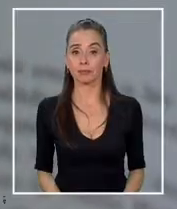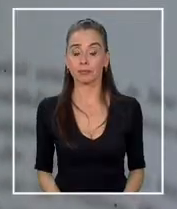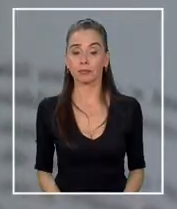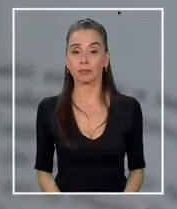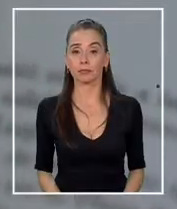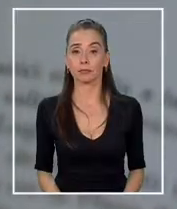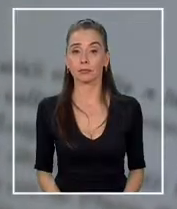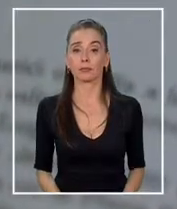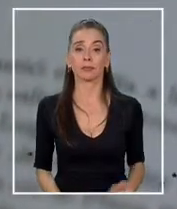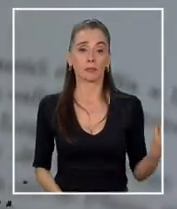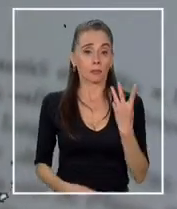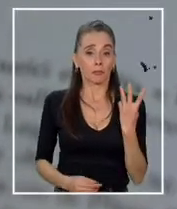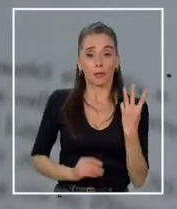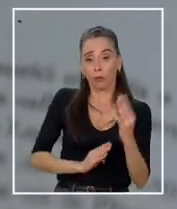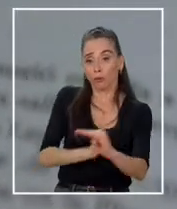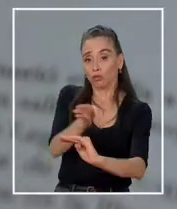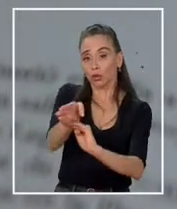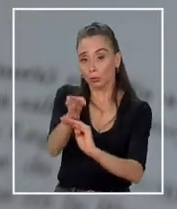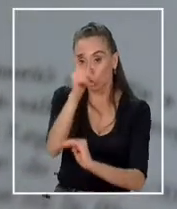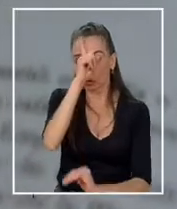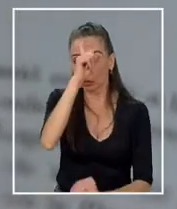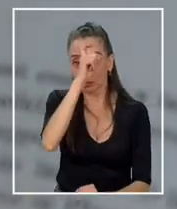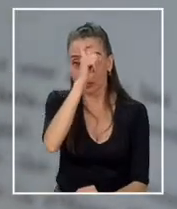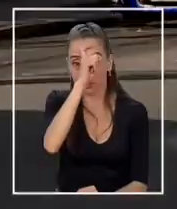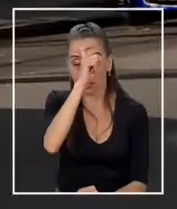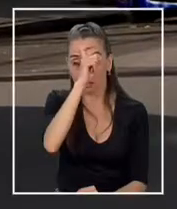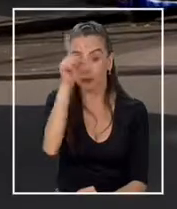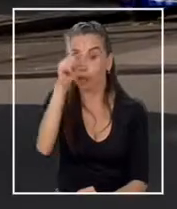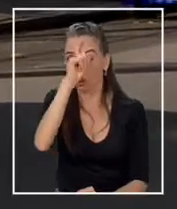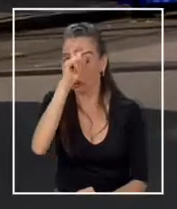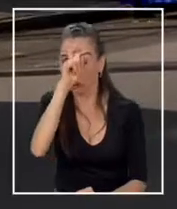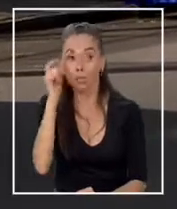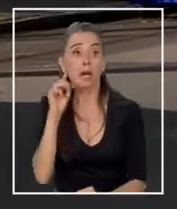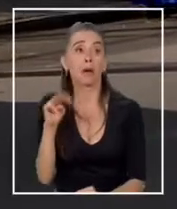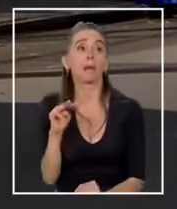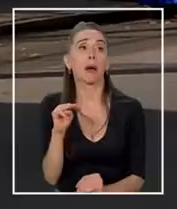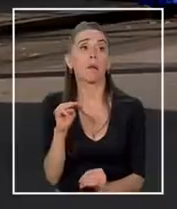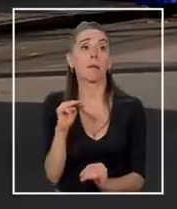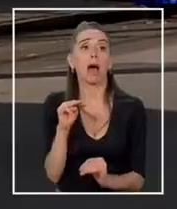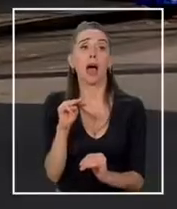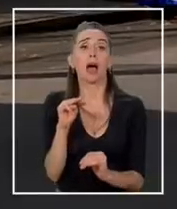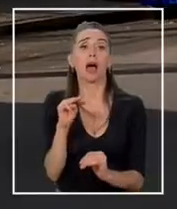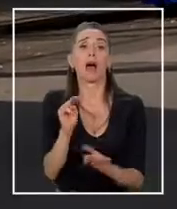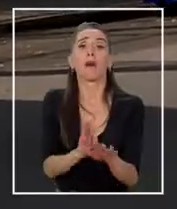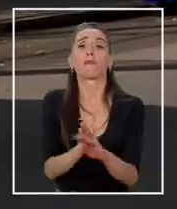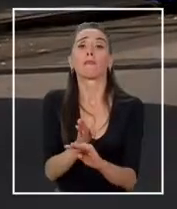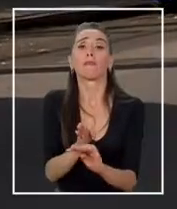Y llegamos al hospital. Y en el hospital mi mami se dirige